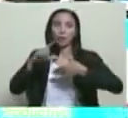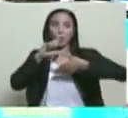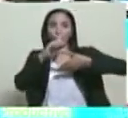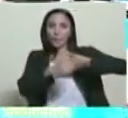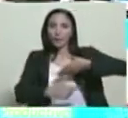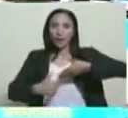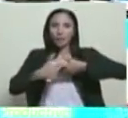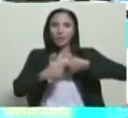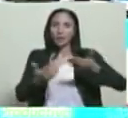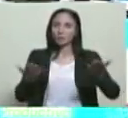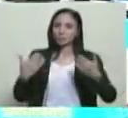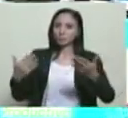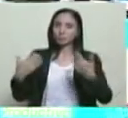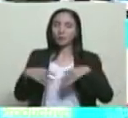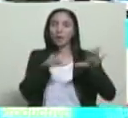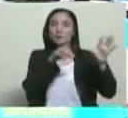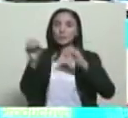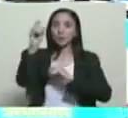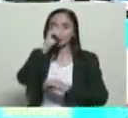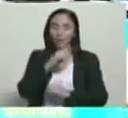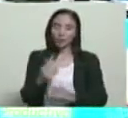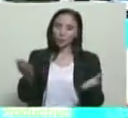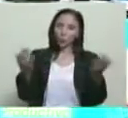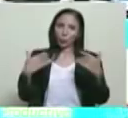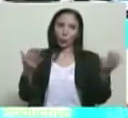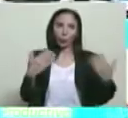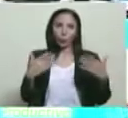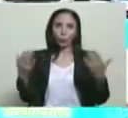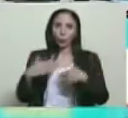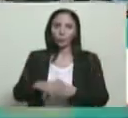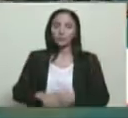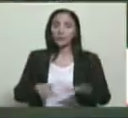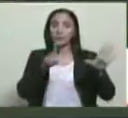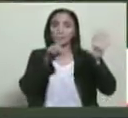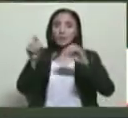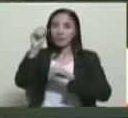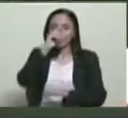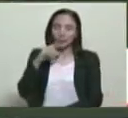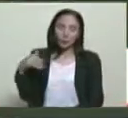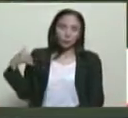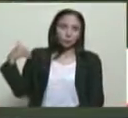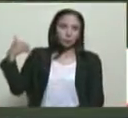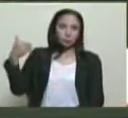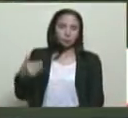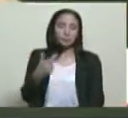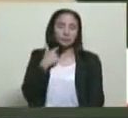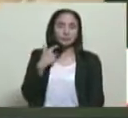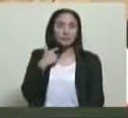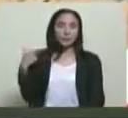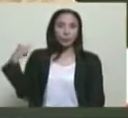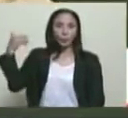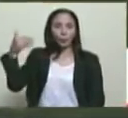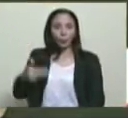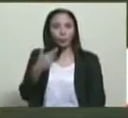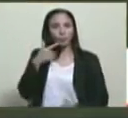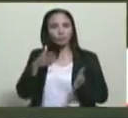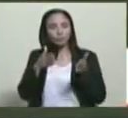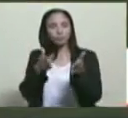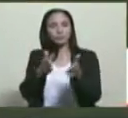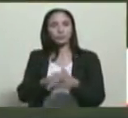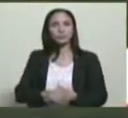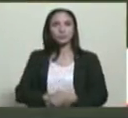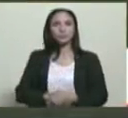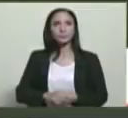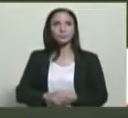Latina y el Caribe que viene, 60 años después, viene a reflexionar los caminos del siglo XXI,